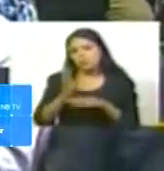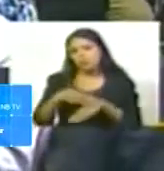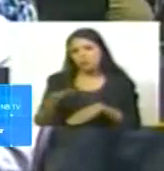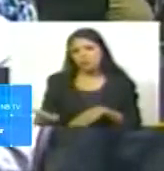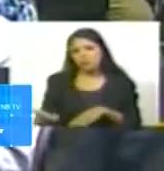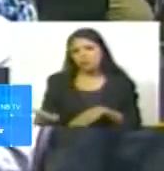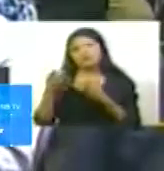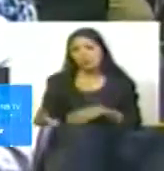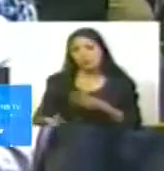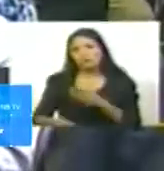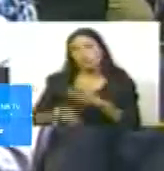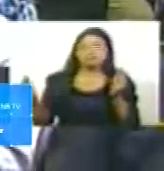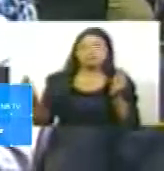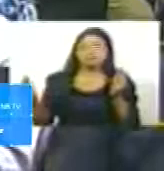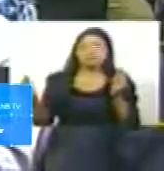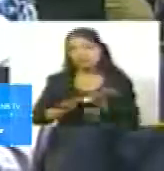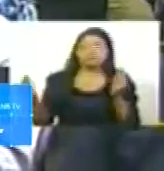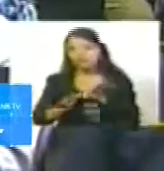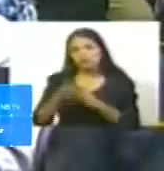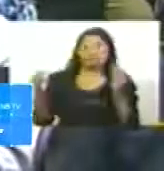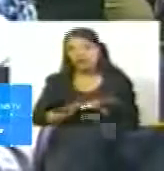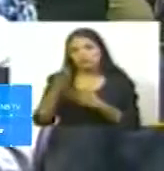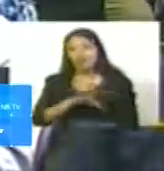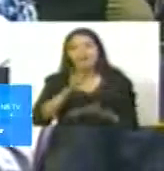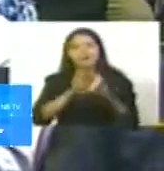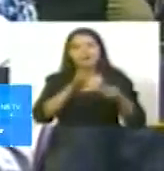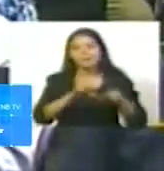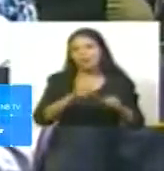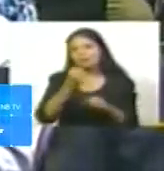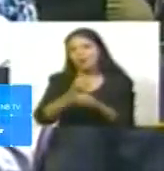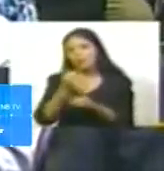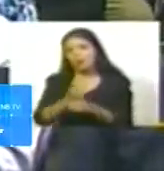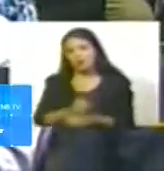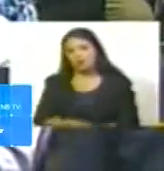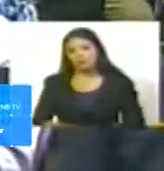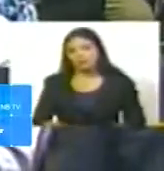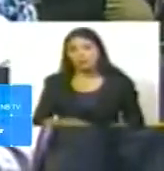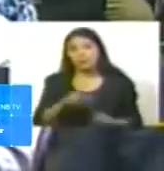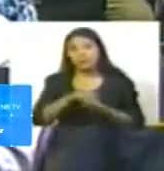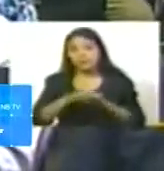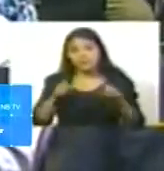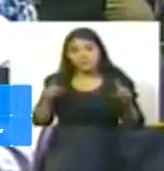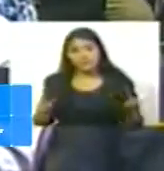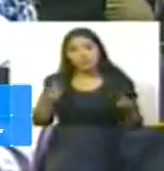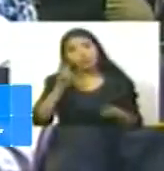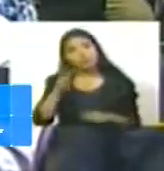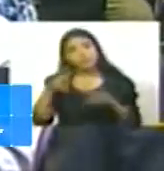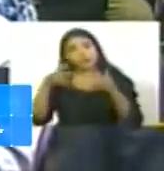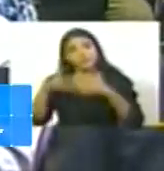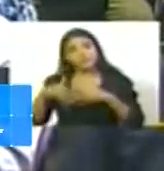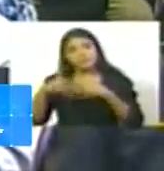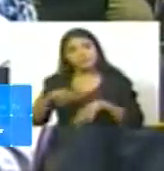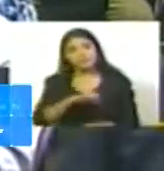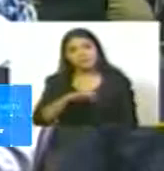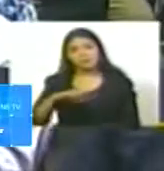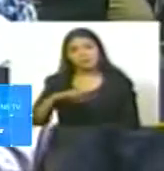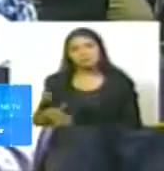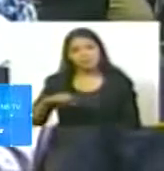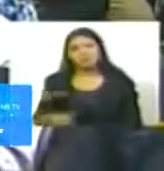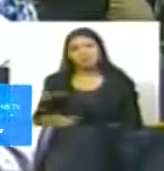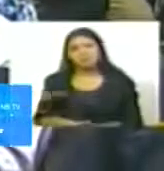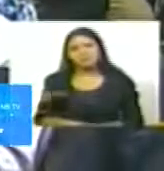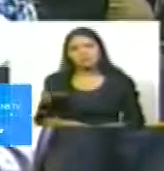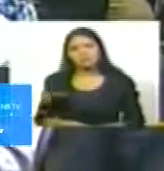las contradicciones sociales entre capital y trabajo. Pero ven al sector privado como un